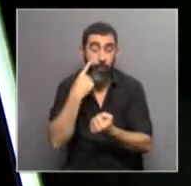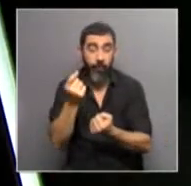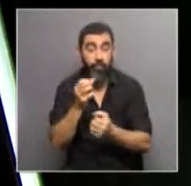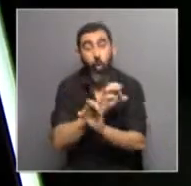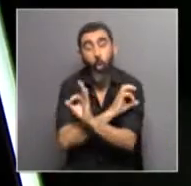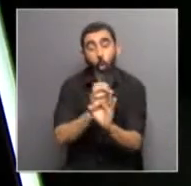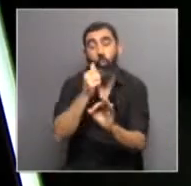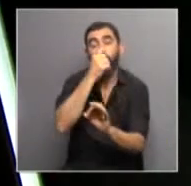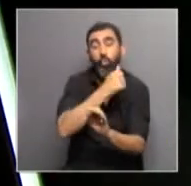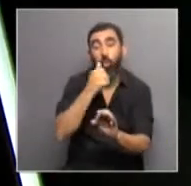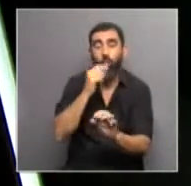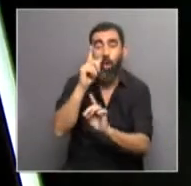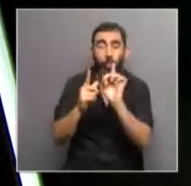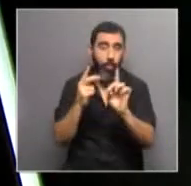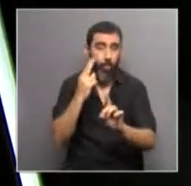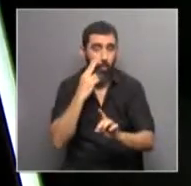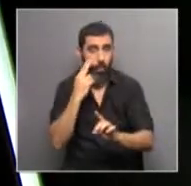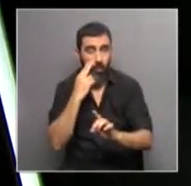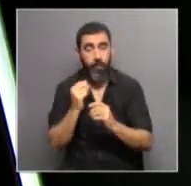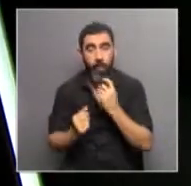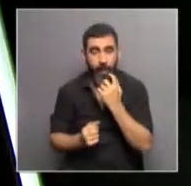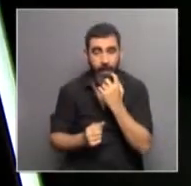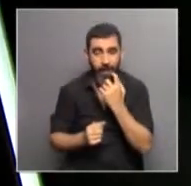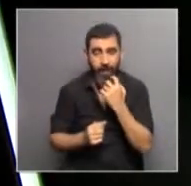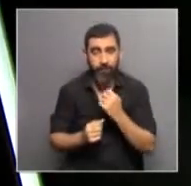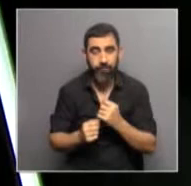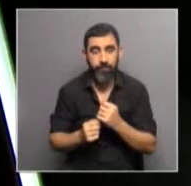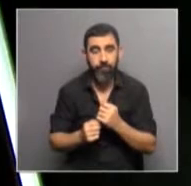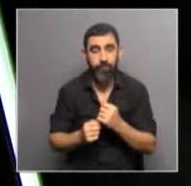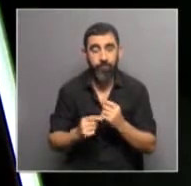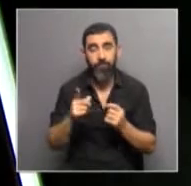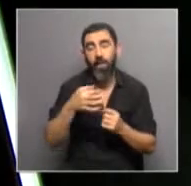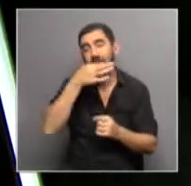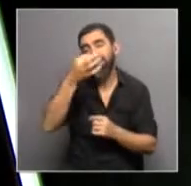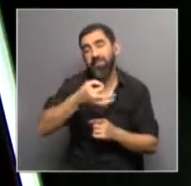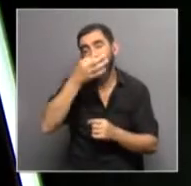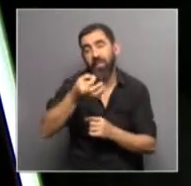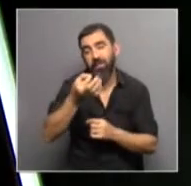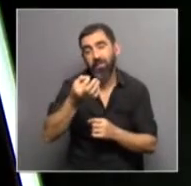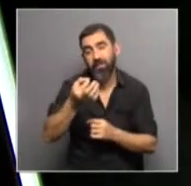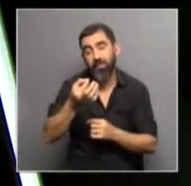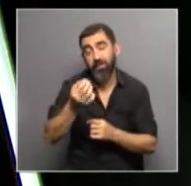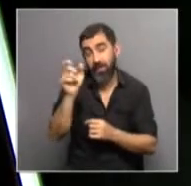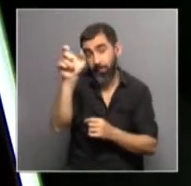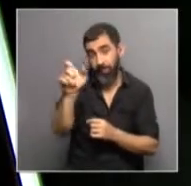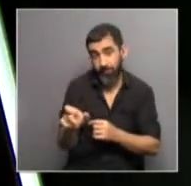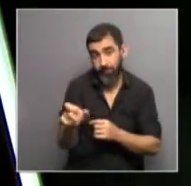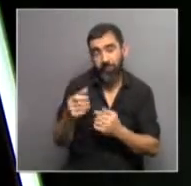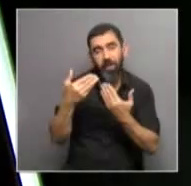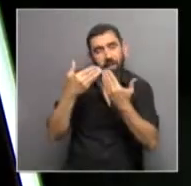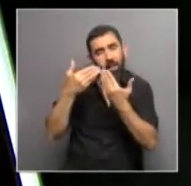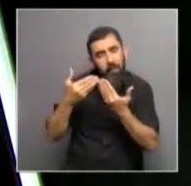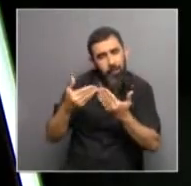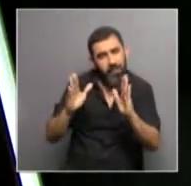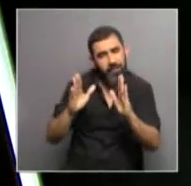o para solucionar algún tipo de inconvenientes. La consigna, la charla de Gianfranco, arranca